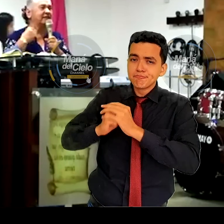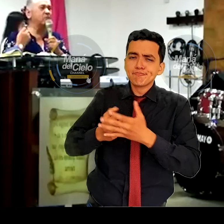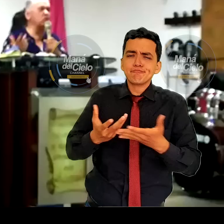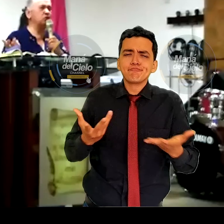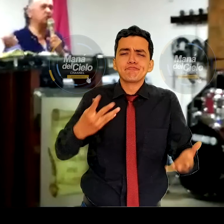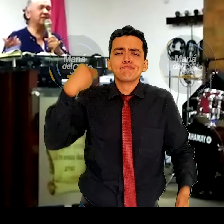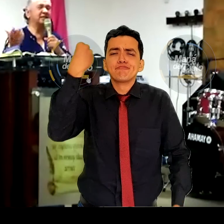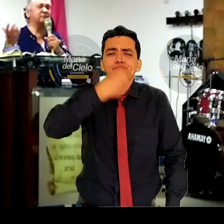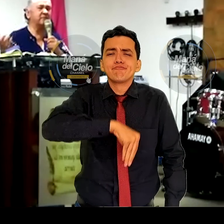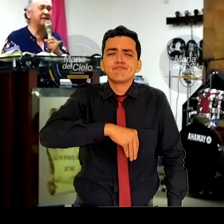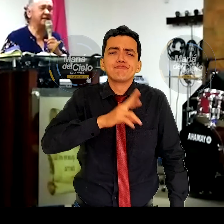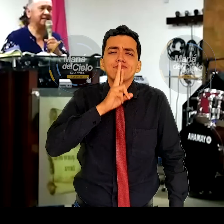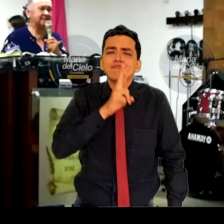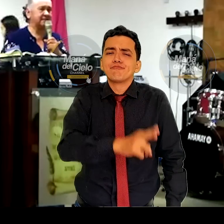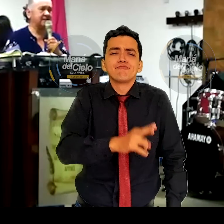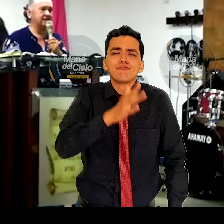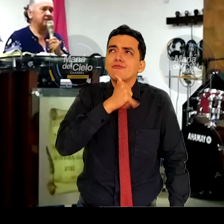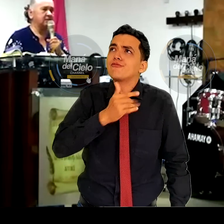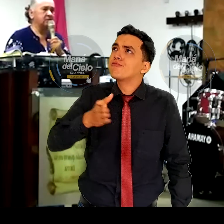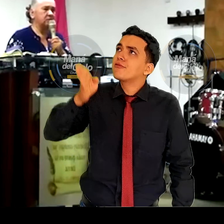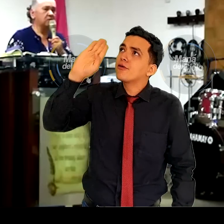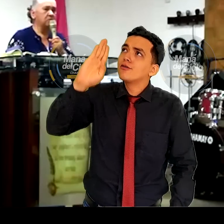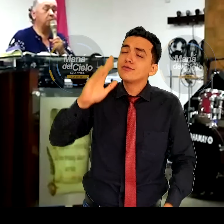los matrimonios, en las familias,